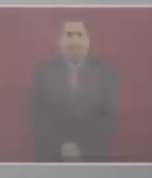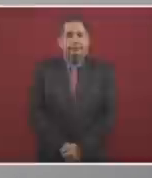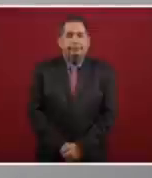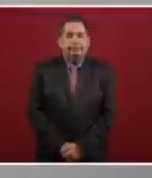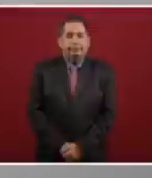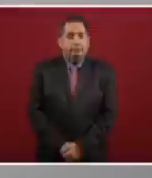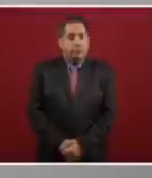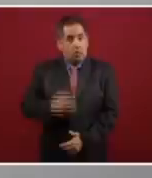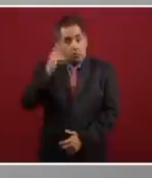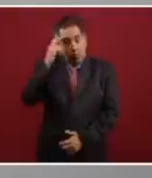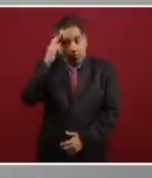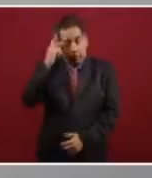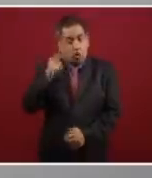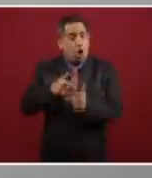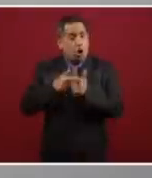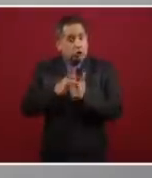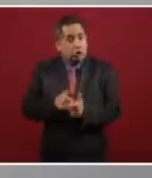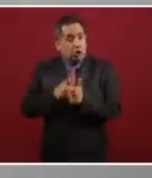presidencia.